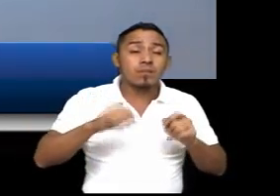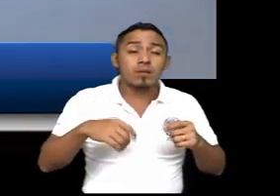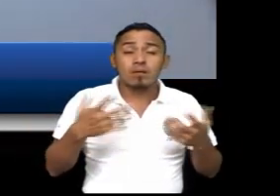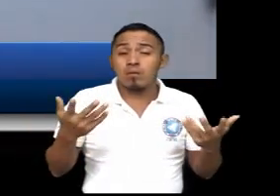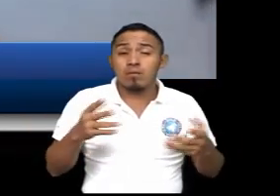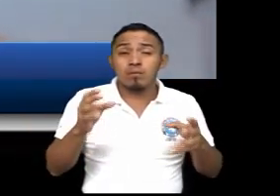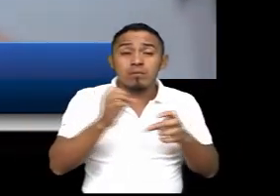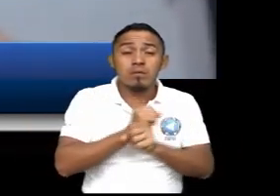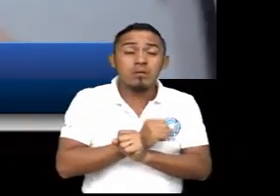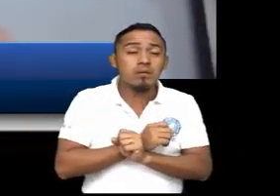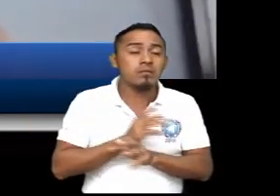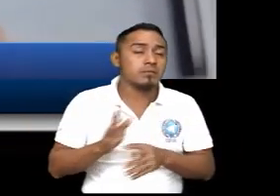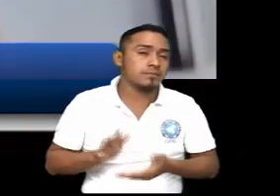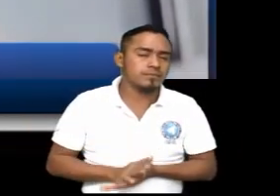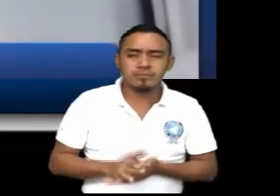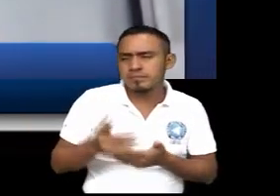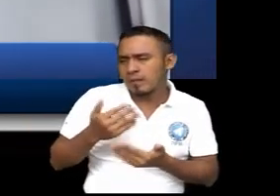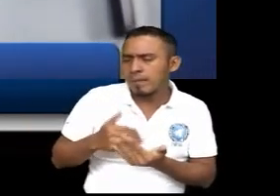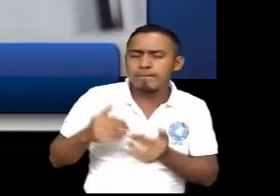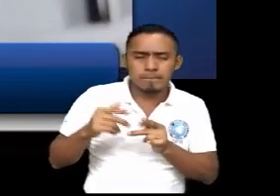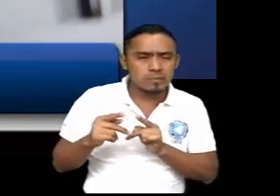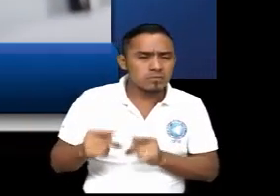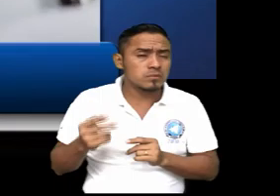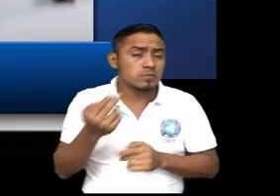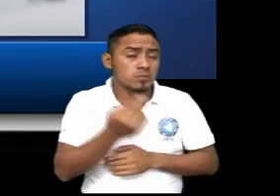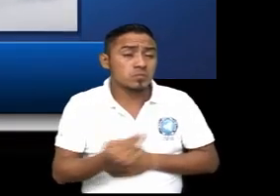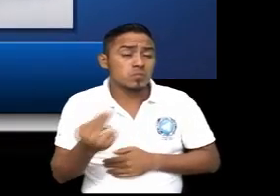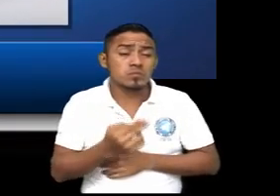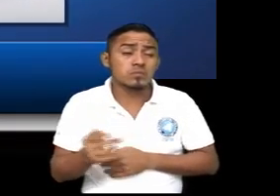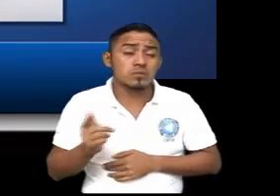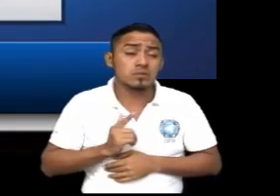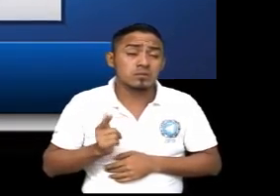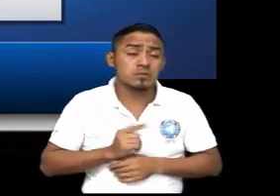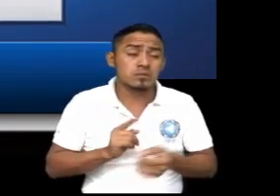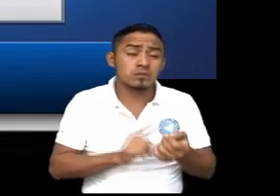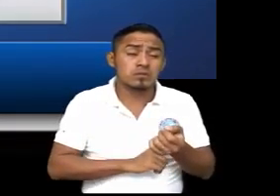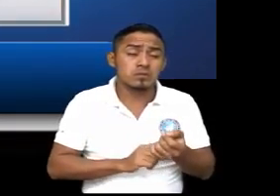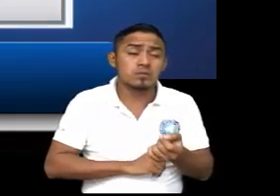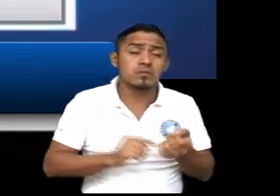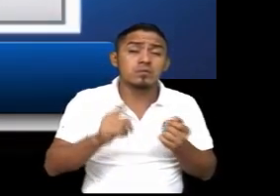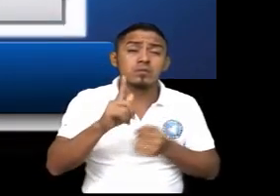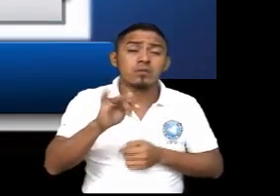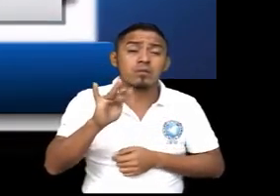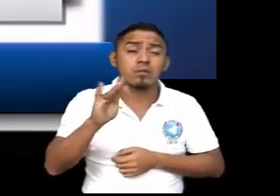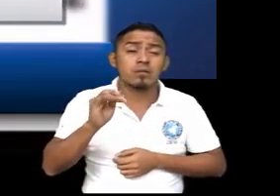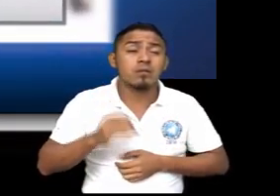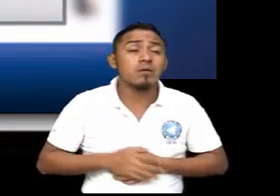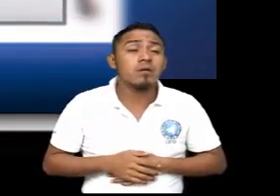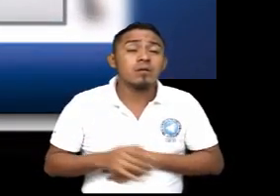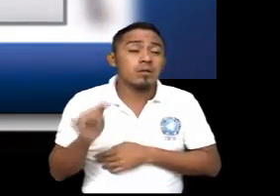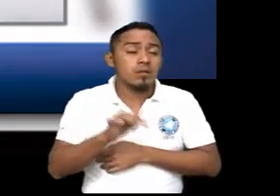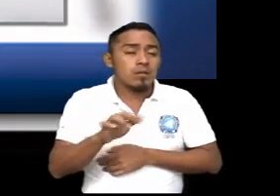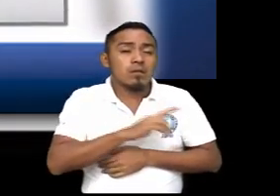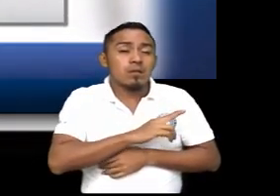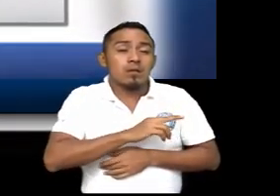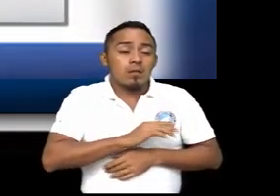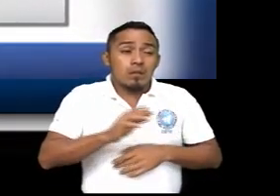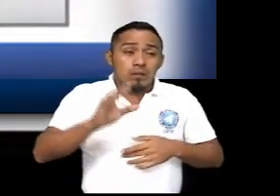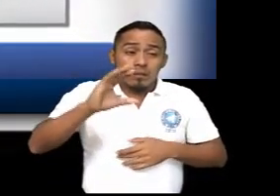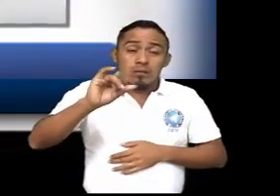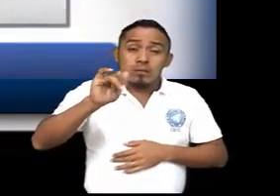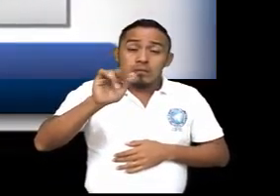Lo más común es la diabetes. Esos pacientes tienen catarata de forma prematura. Cuando hay una catarata, doctor,